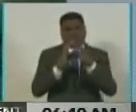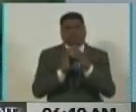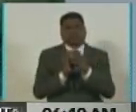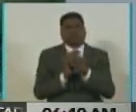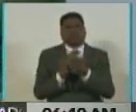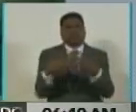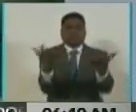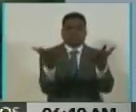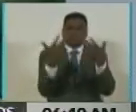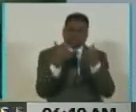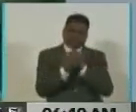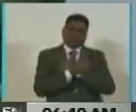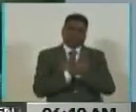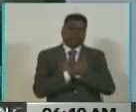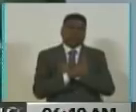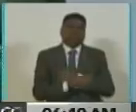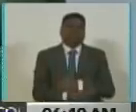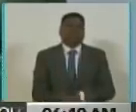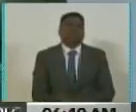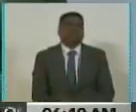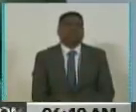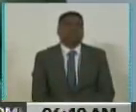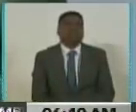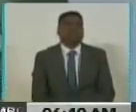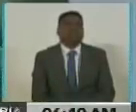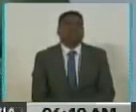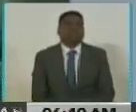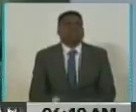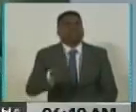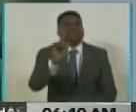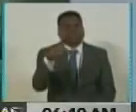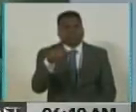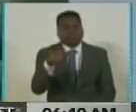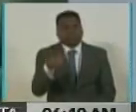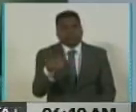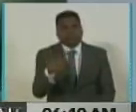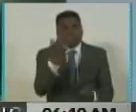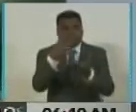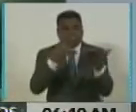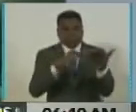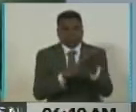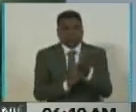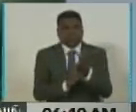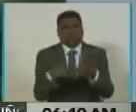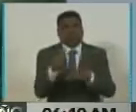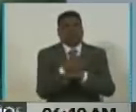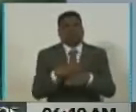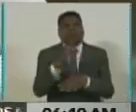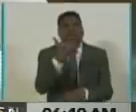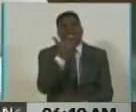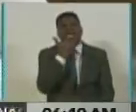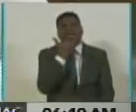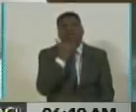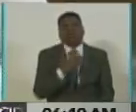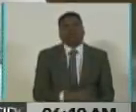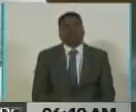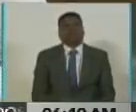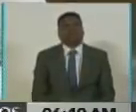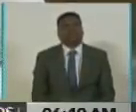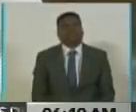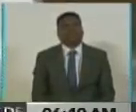dádivas. Y eso también tiene que revisarlo el gobierno, porque yo creo que ese fue un error también que se cometió. Sí, quizás dar mucho al pueblo, como tú